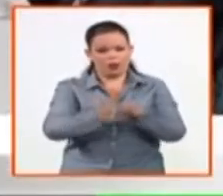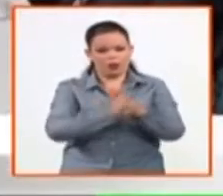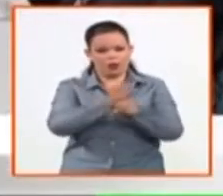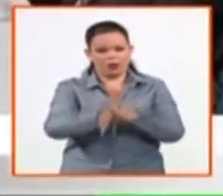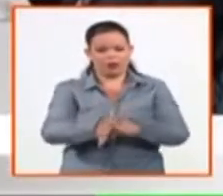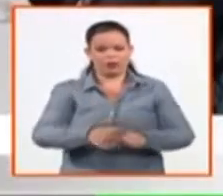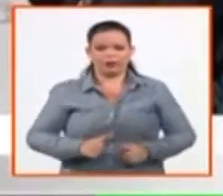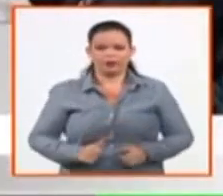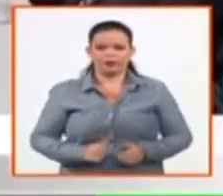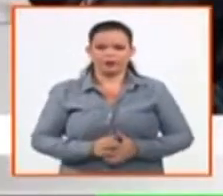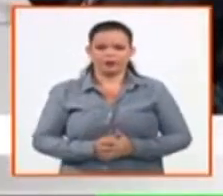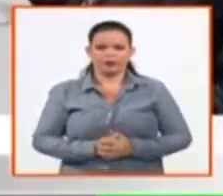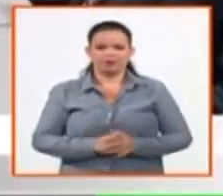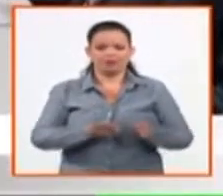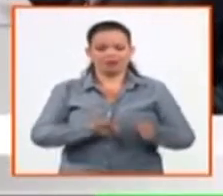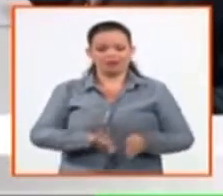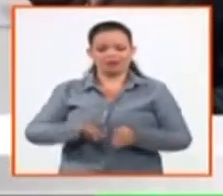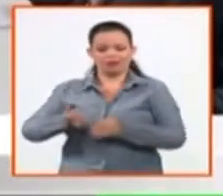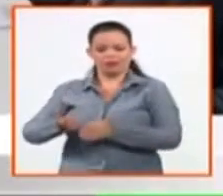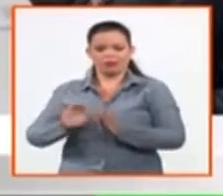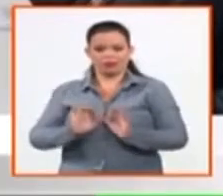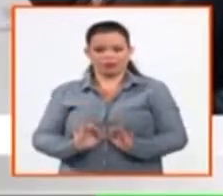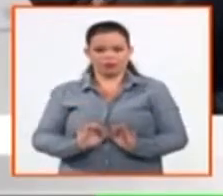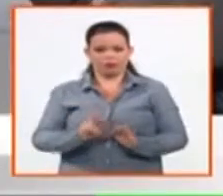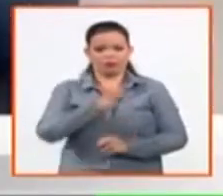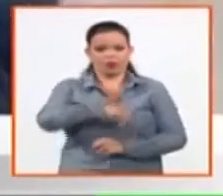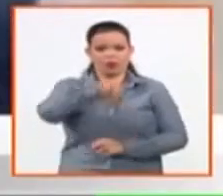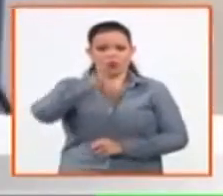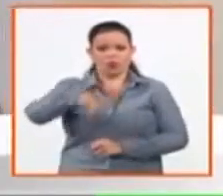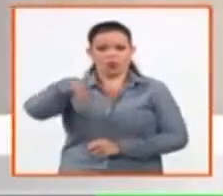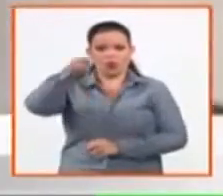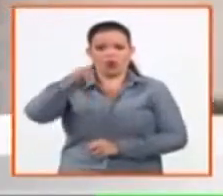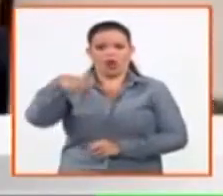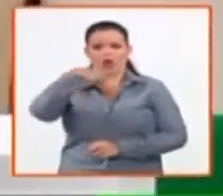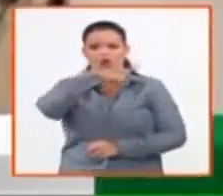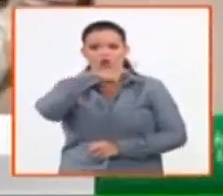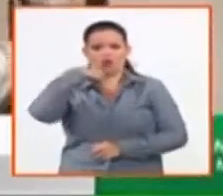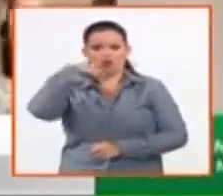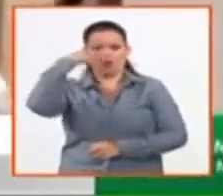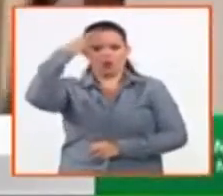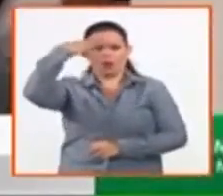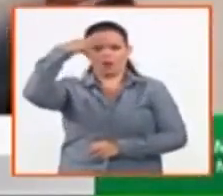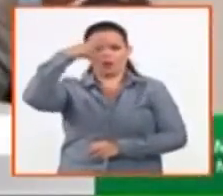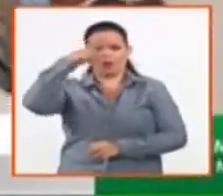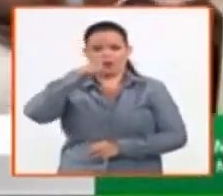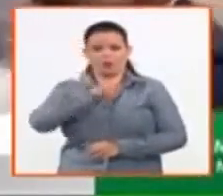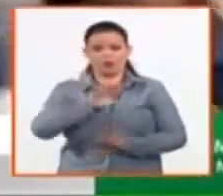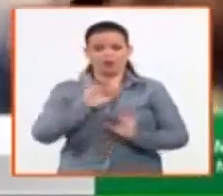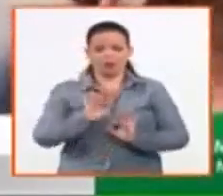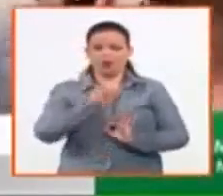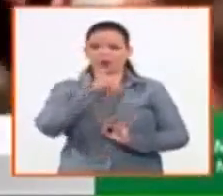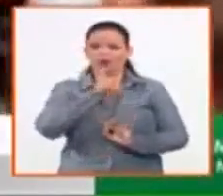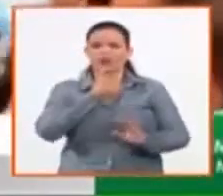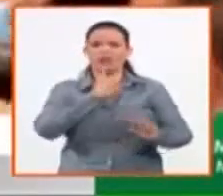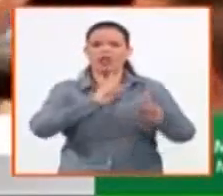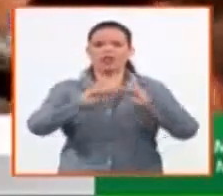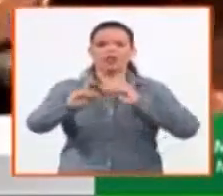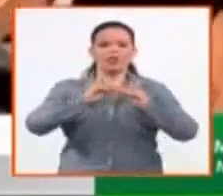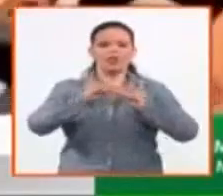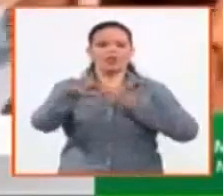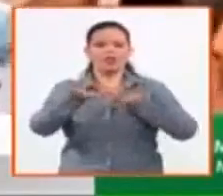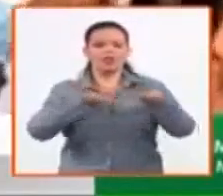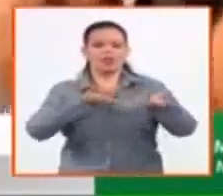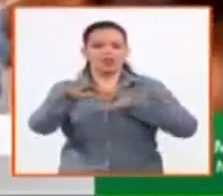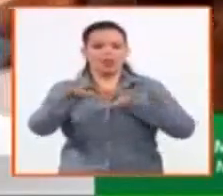Rodríguez agradeció a Noruega, los Países Bajos, Rusia y México por facilitar el diálogo. Añadió que las negociaciones se reanudarán